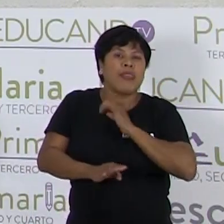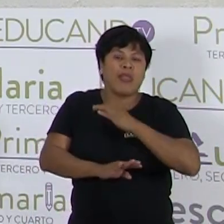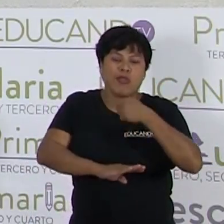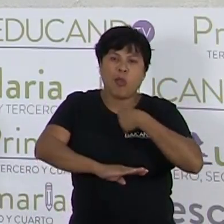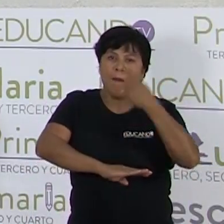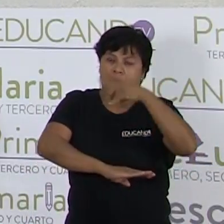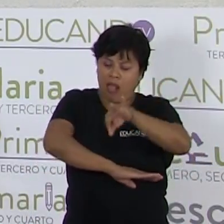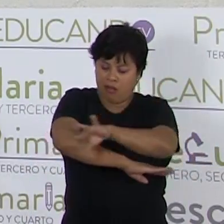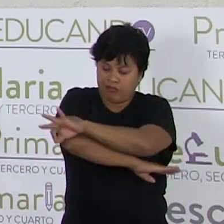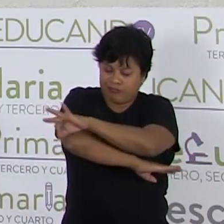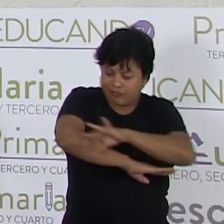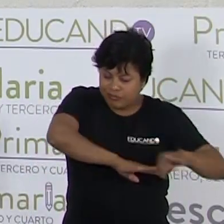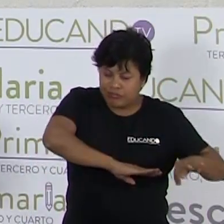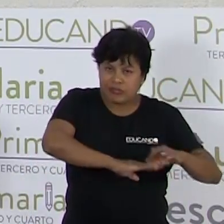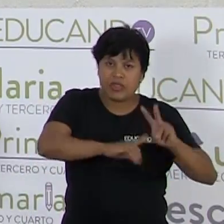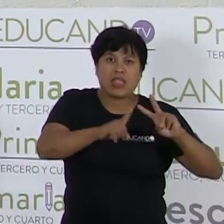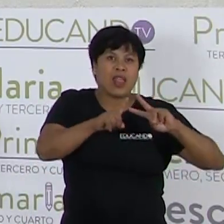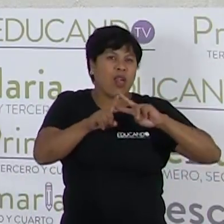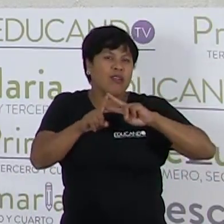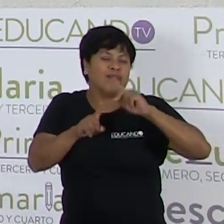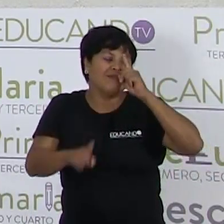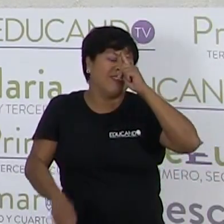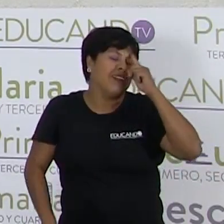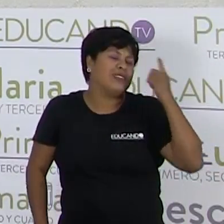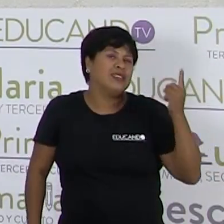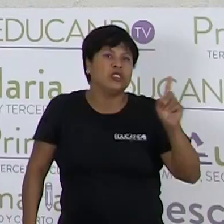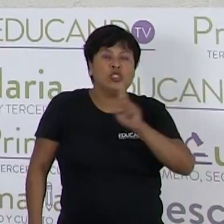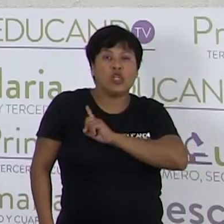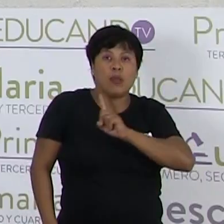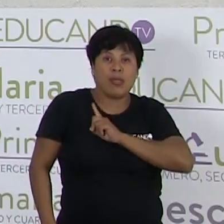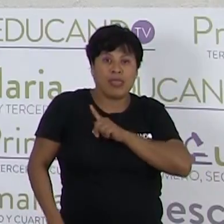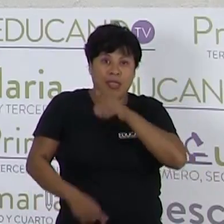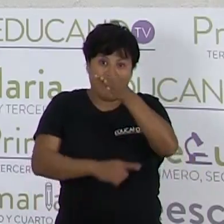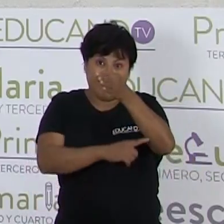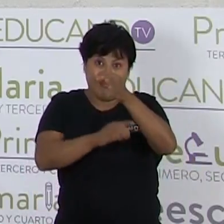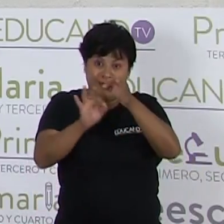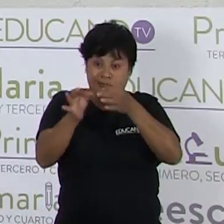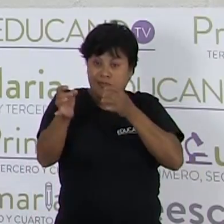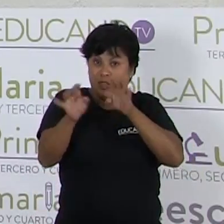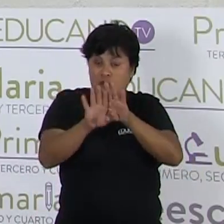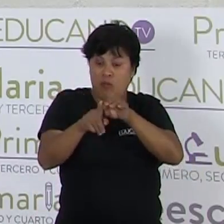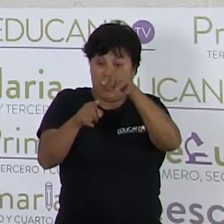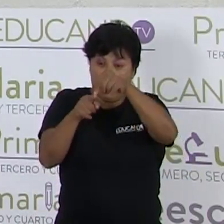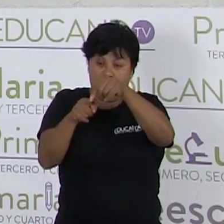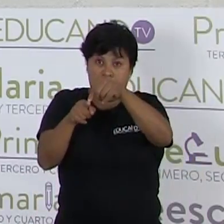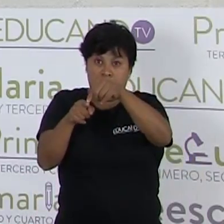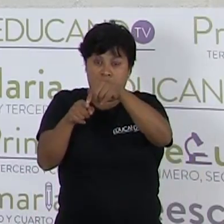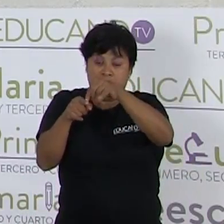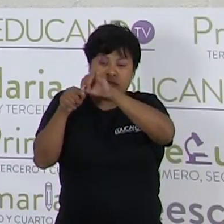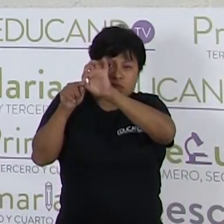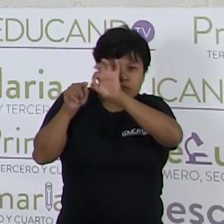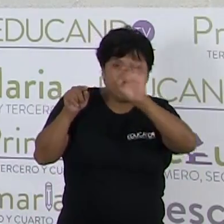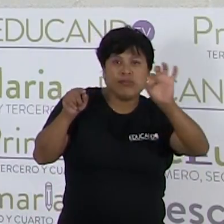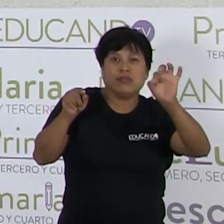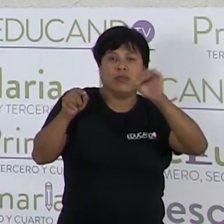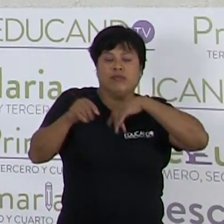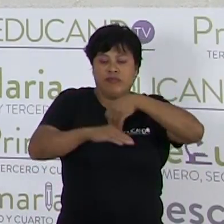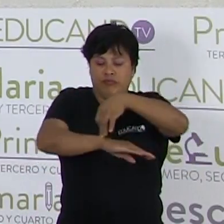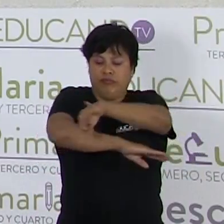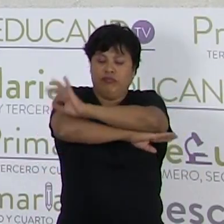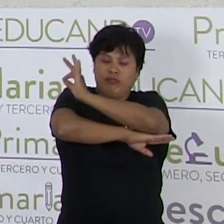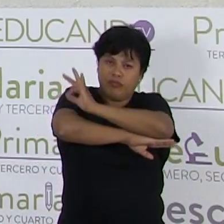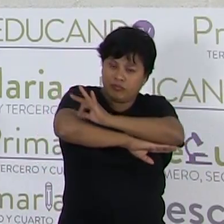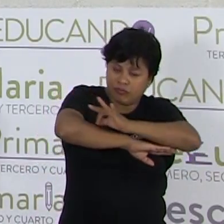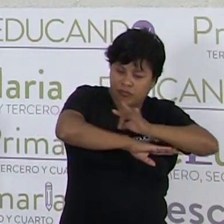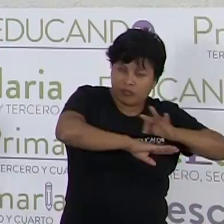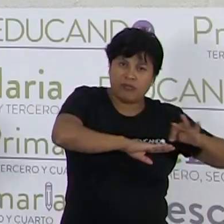aquí salgan triángulos? Bien fácil, ¿verdad? Solamente voy a tomar de aquí a acá y le